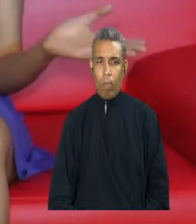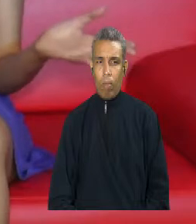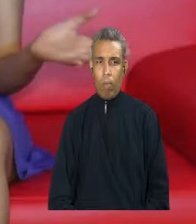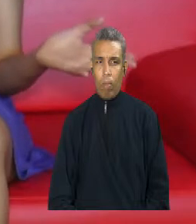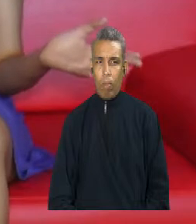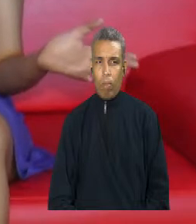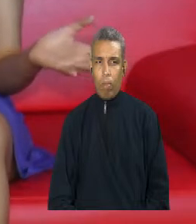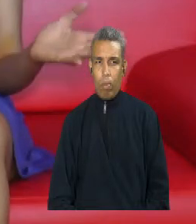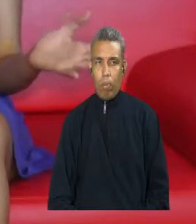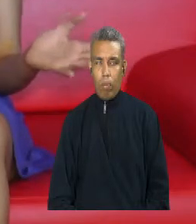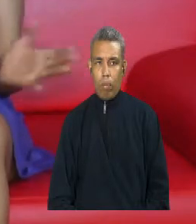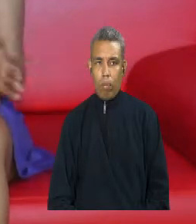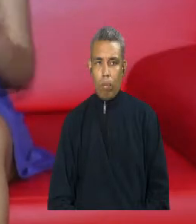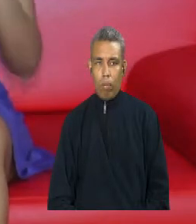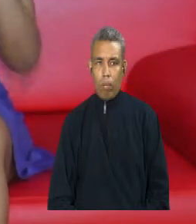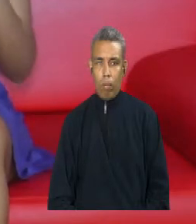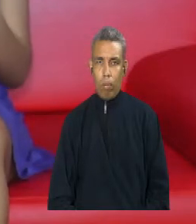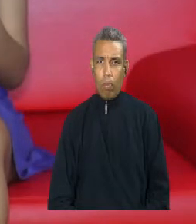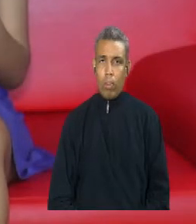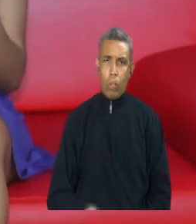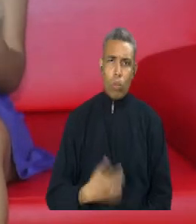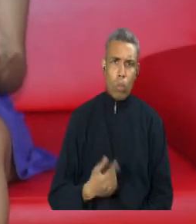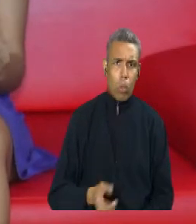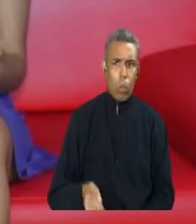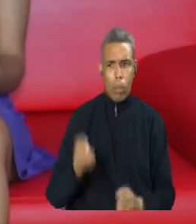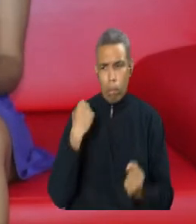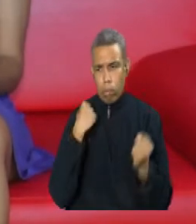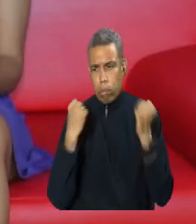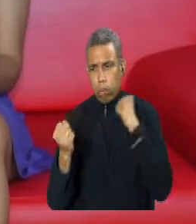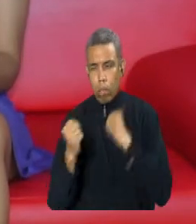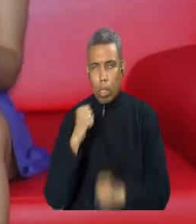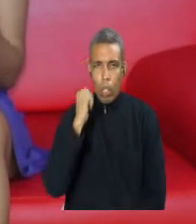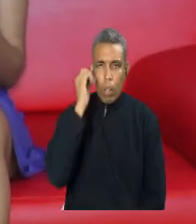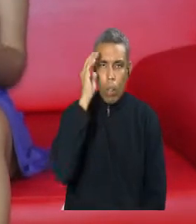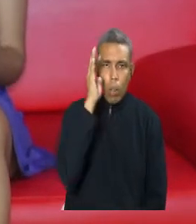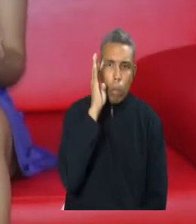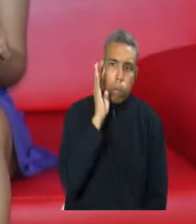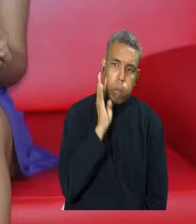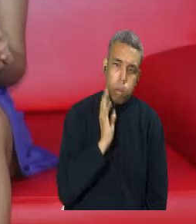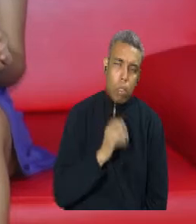Bueno, y ya vieron cómo Andrés me hizo sudar. Ustedes pueden sudar allá en la casita también para mantener un